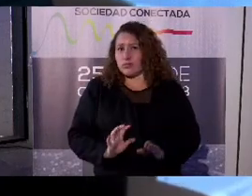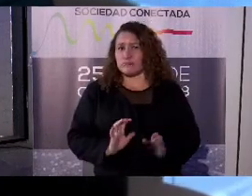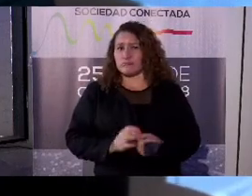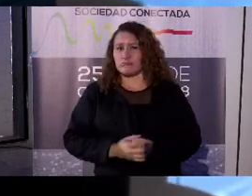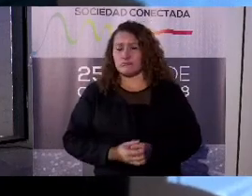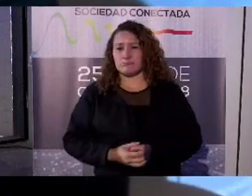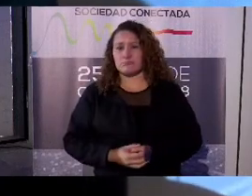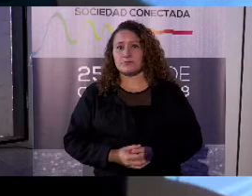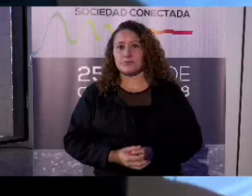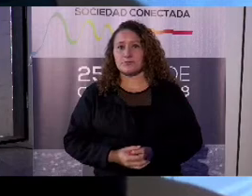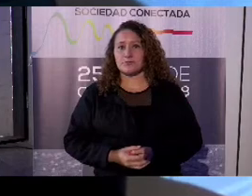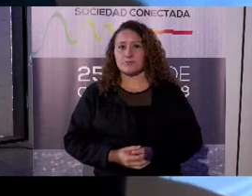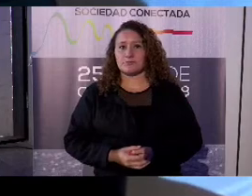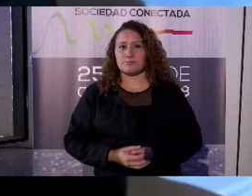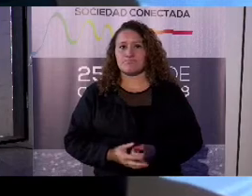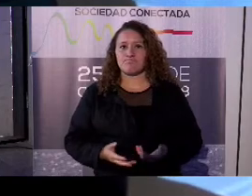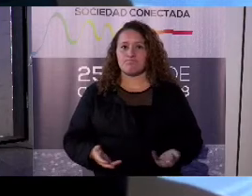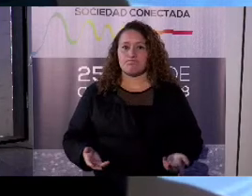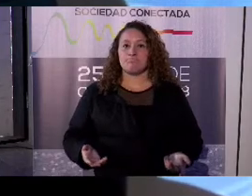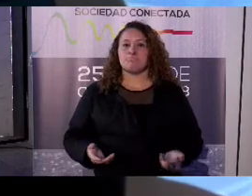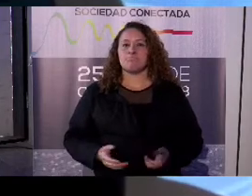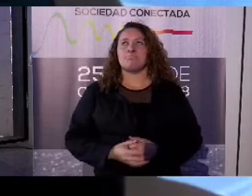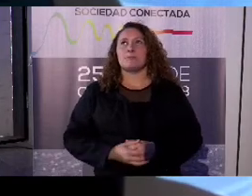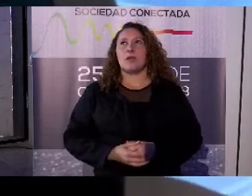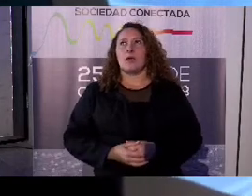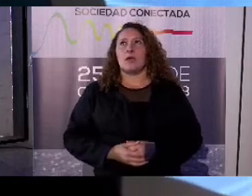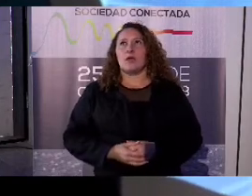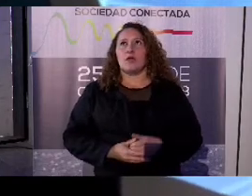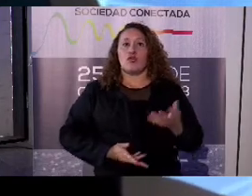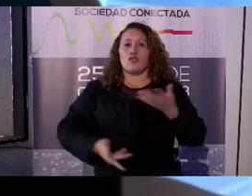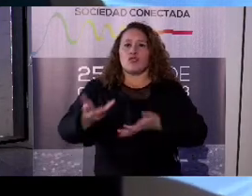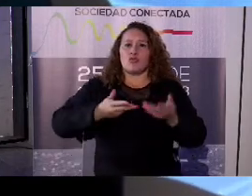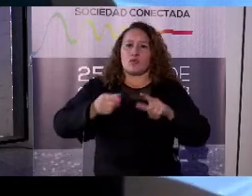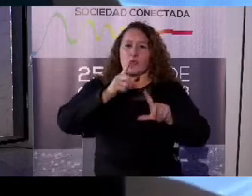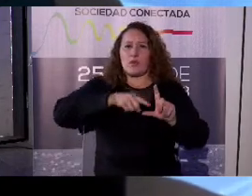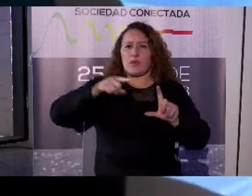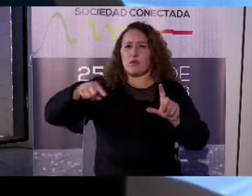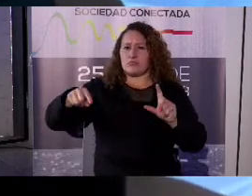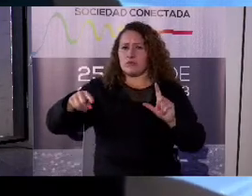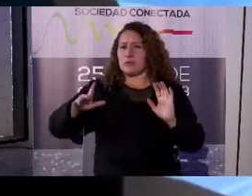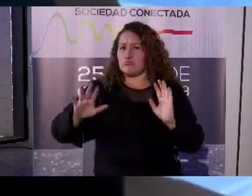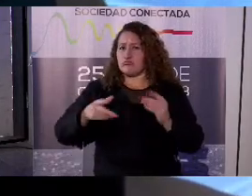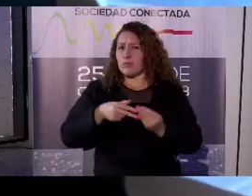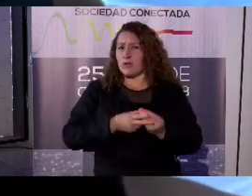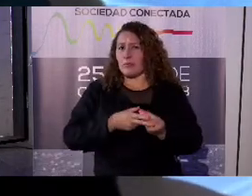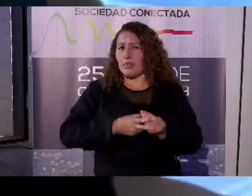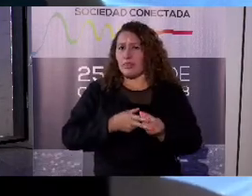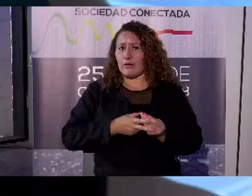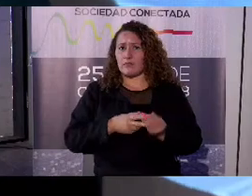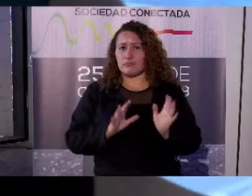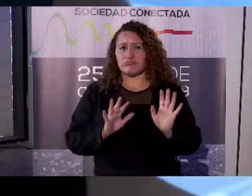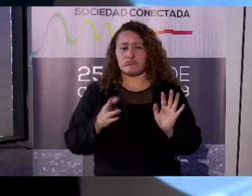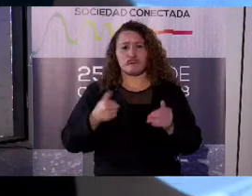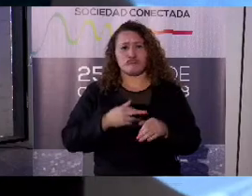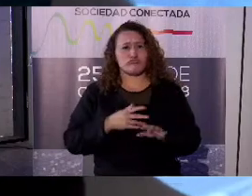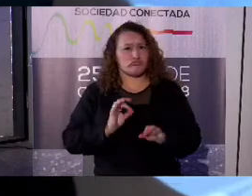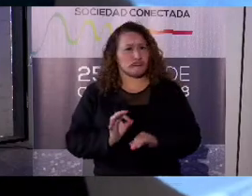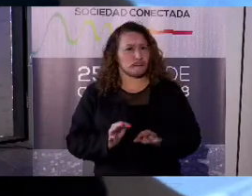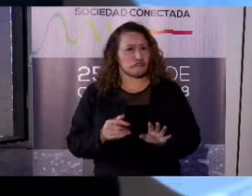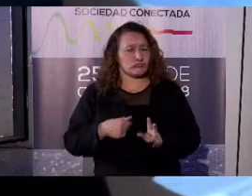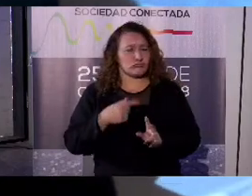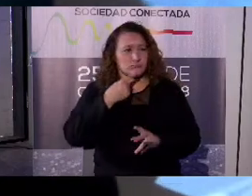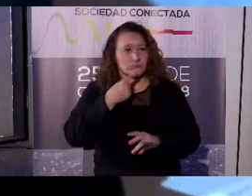dado eh compartición del espectro Es una herramienta nosotros estamos abiertos siempre a esto